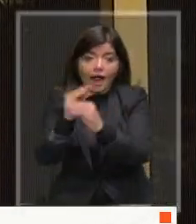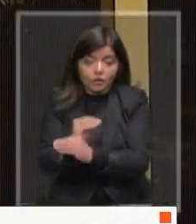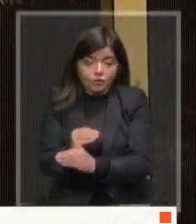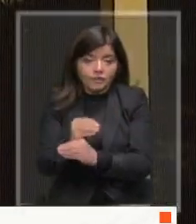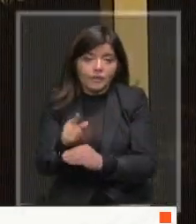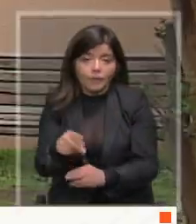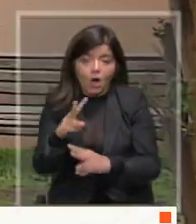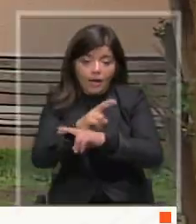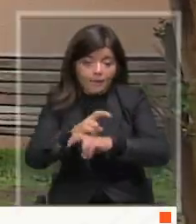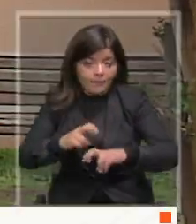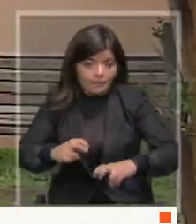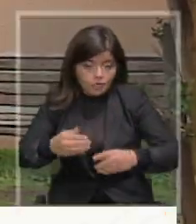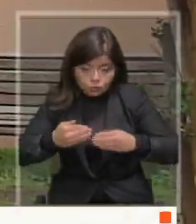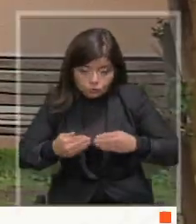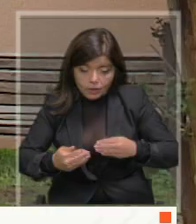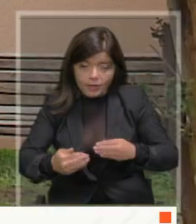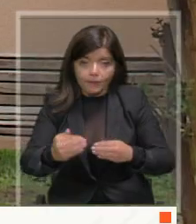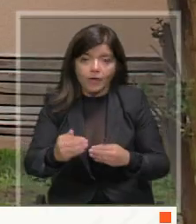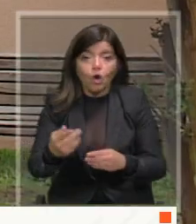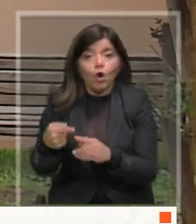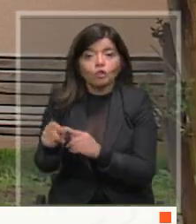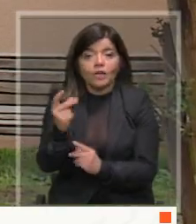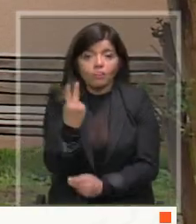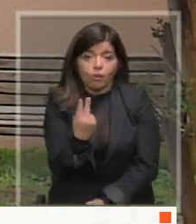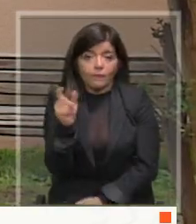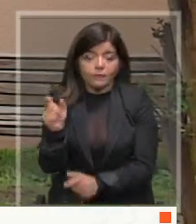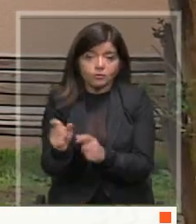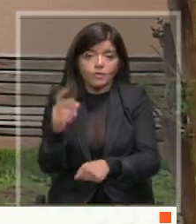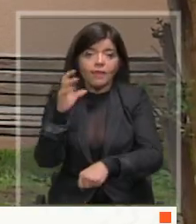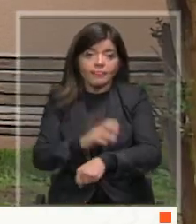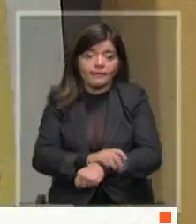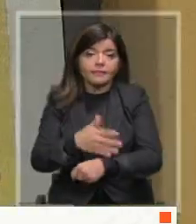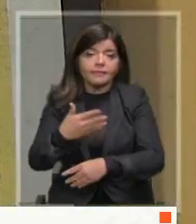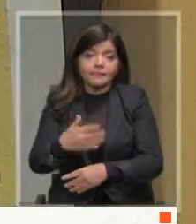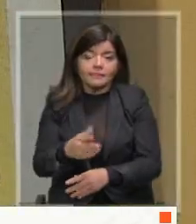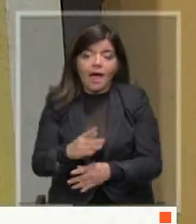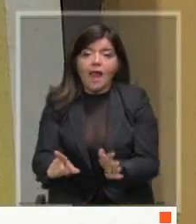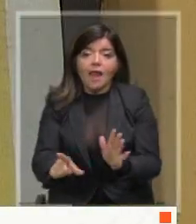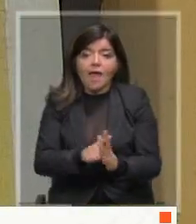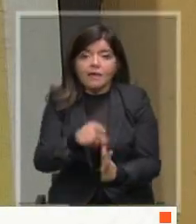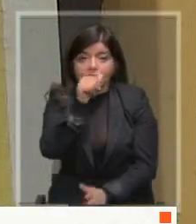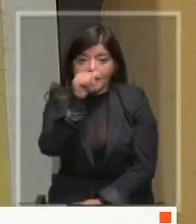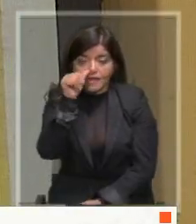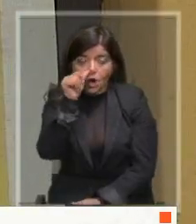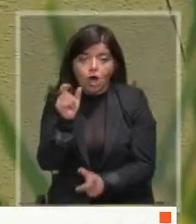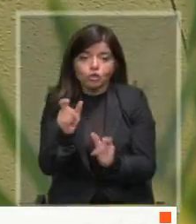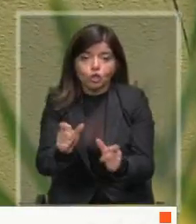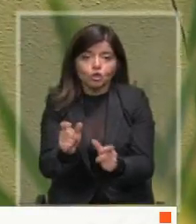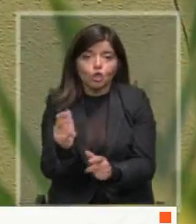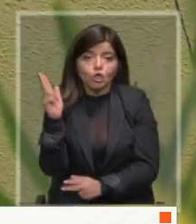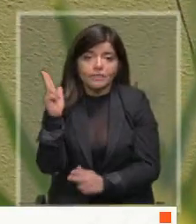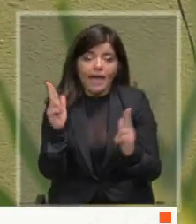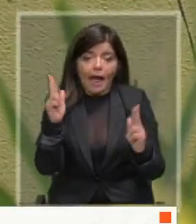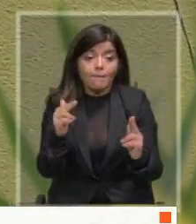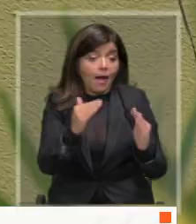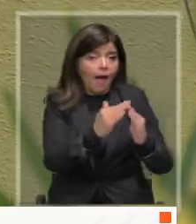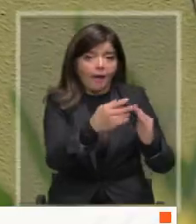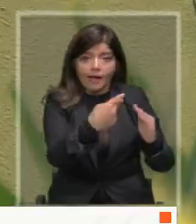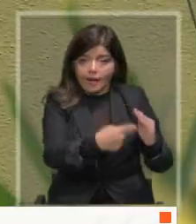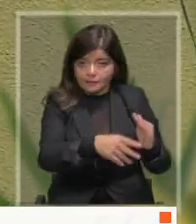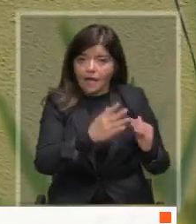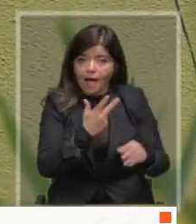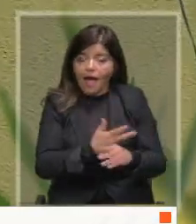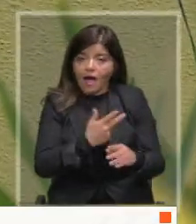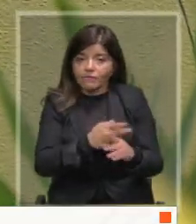la investigación. Además, otras dos personas se fueron detenidas por la ley de drogas y el control de armas en uno de los domicilios donde